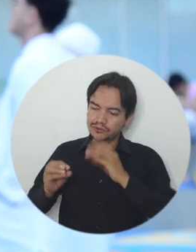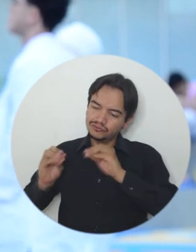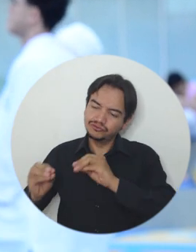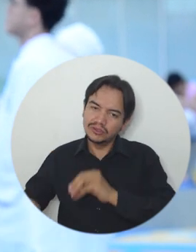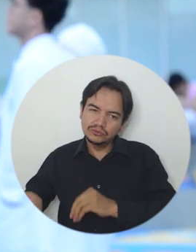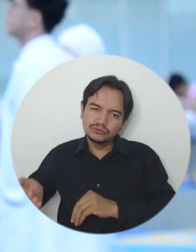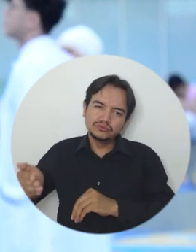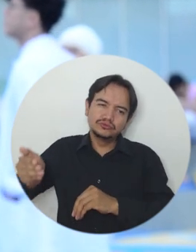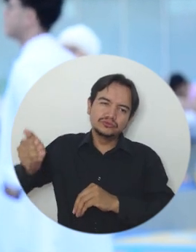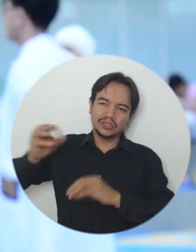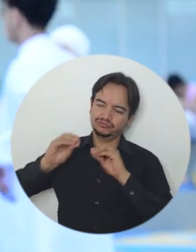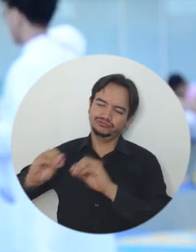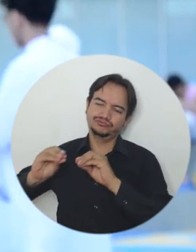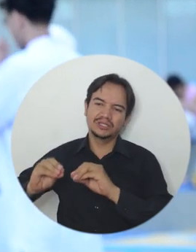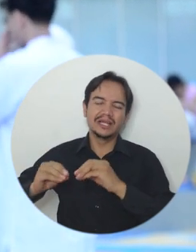desde